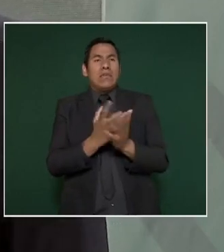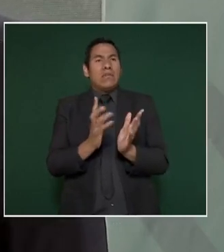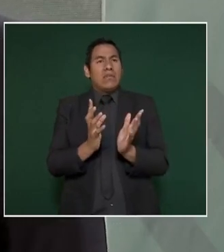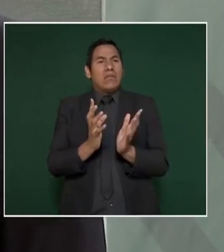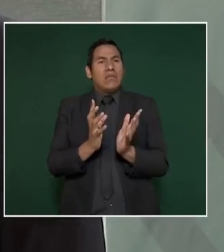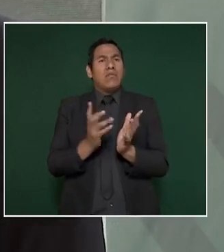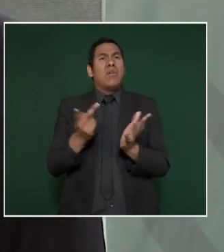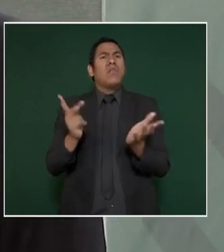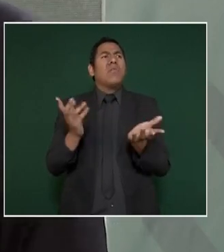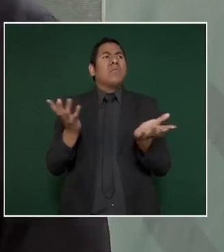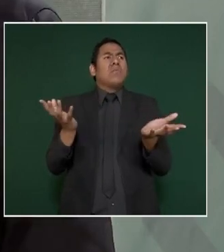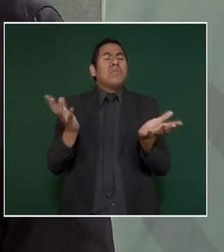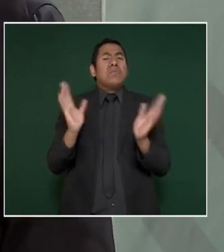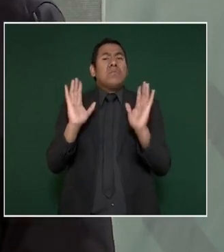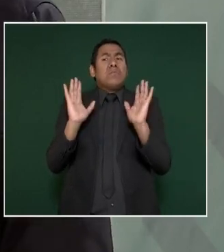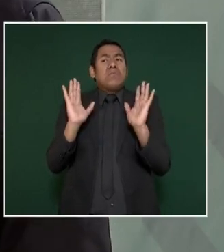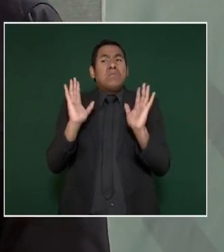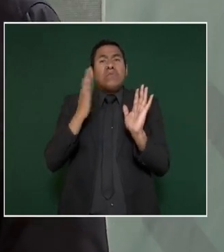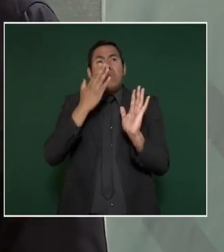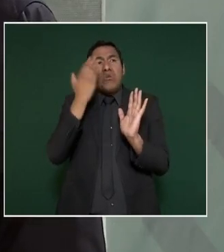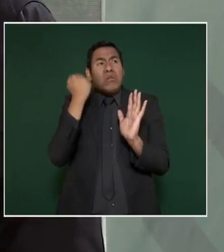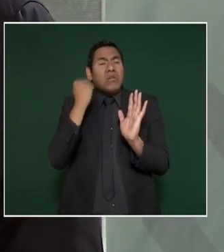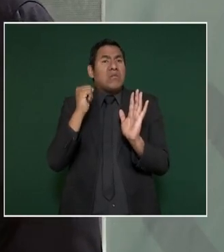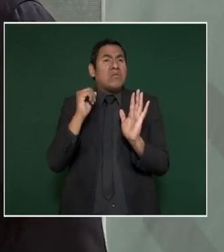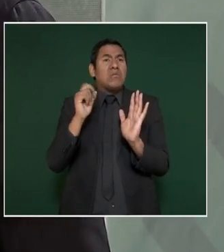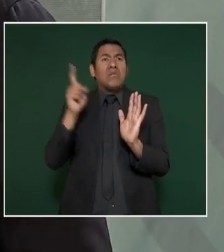este no sé cuántos